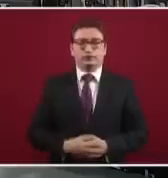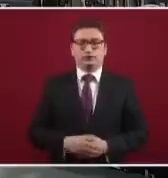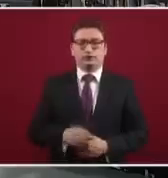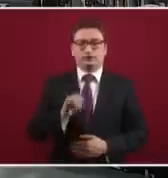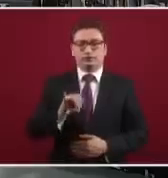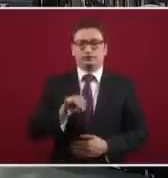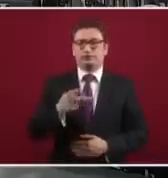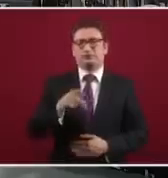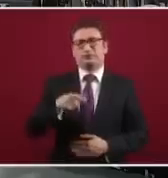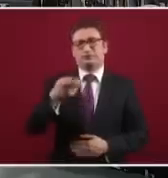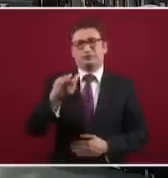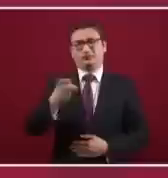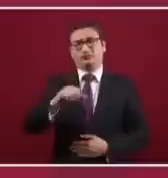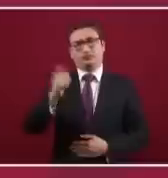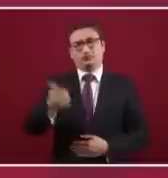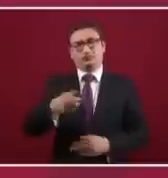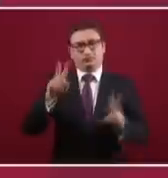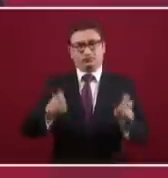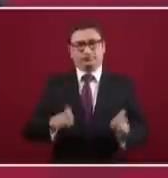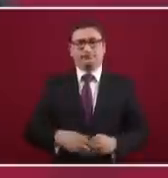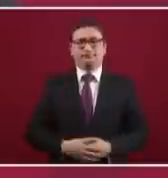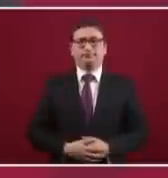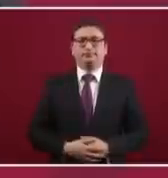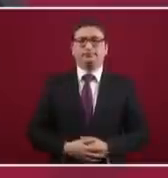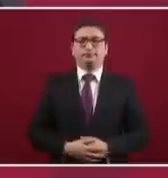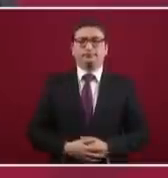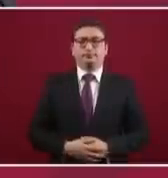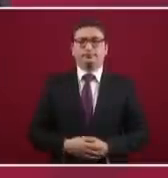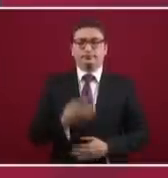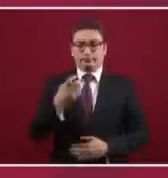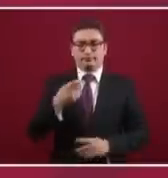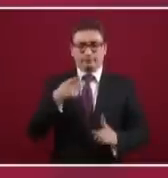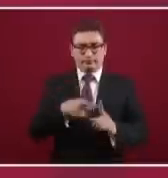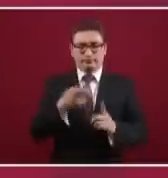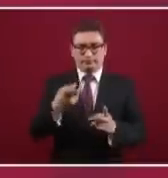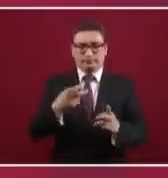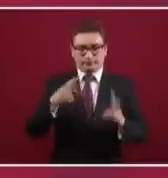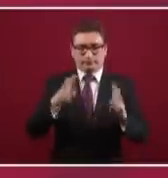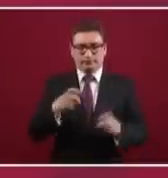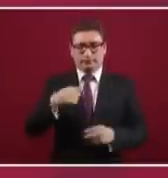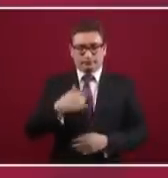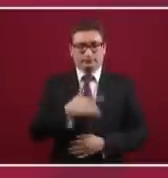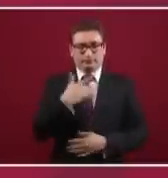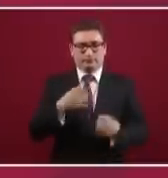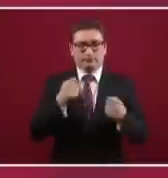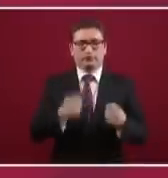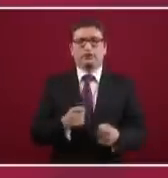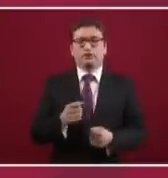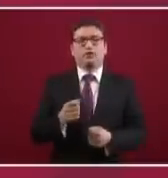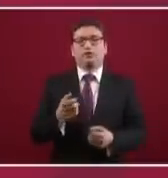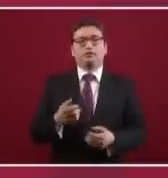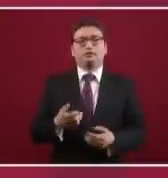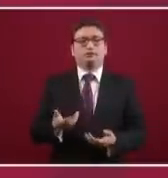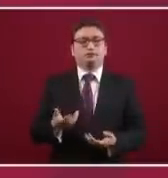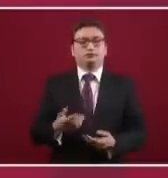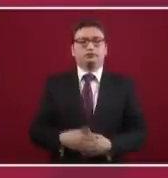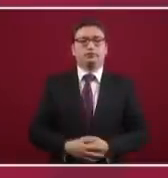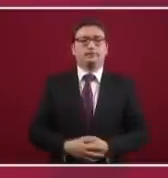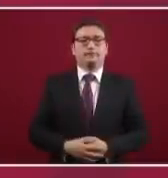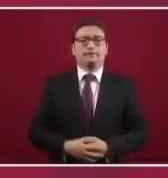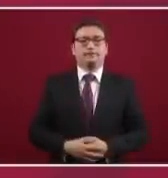es otro asunto. Pero vamos a ver esto, porque yo estoy seguro, o sea, que sin necesidad